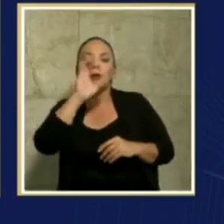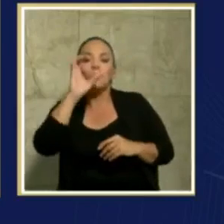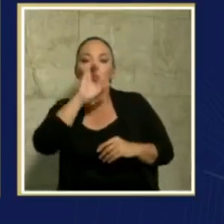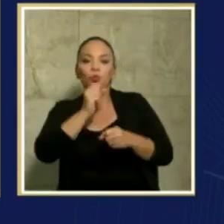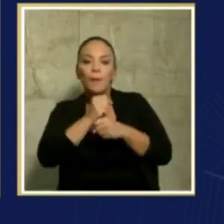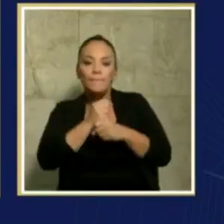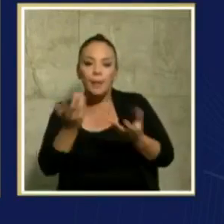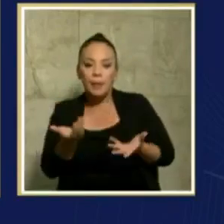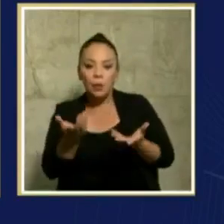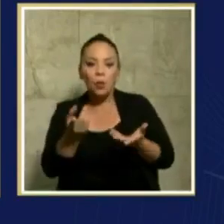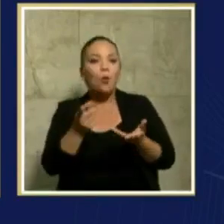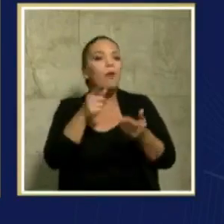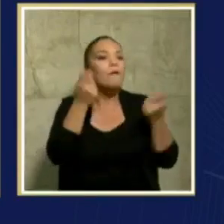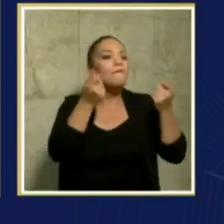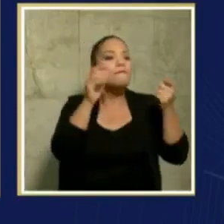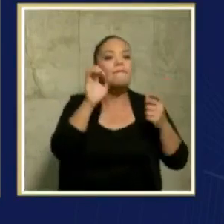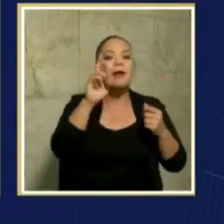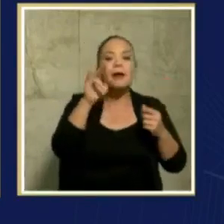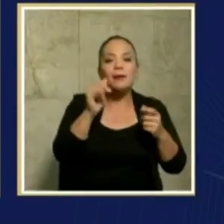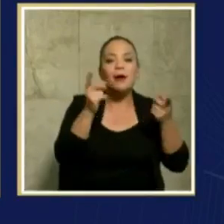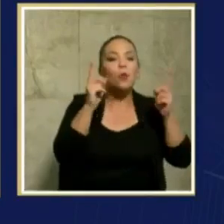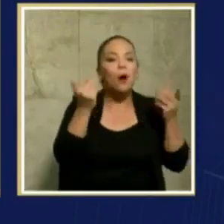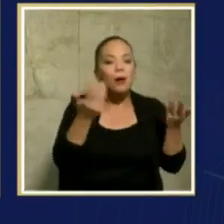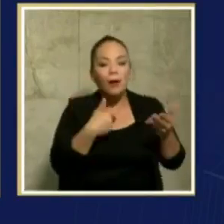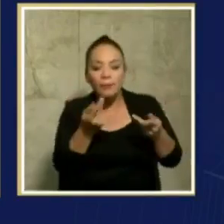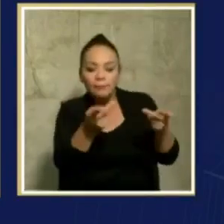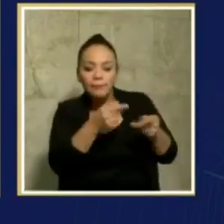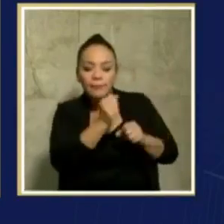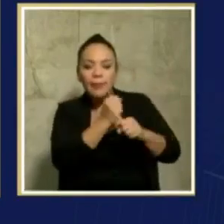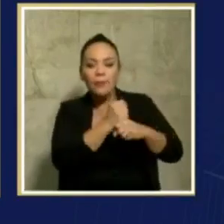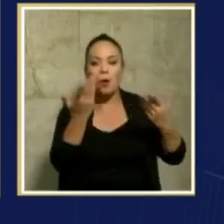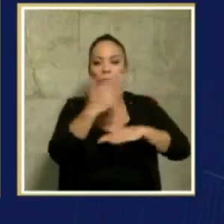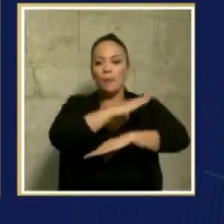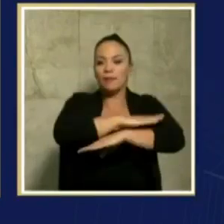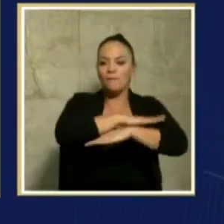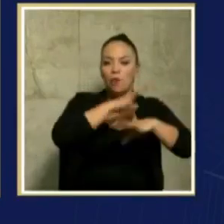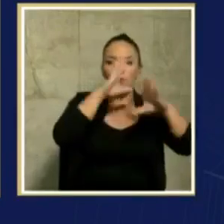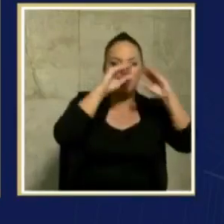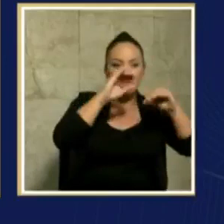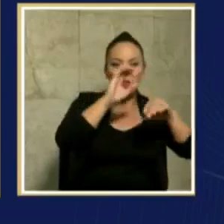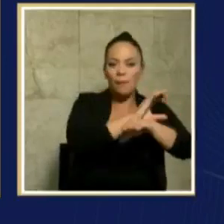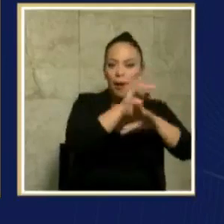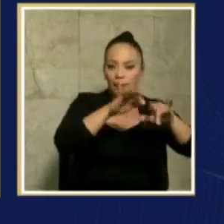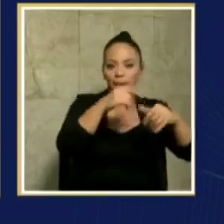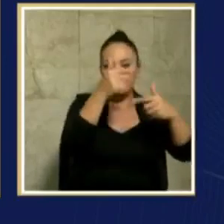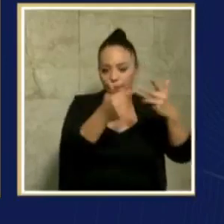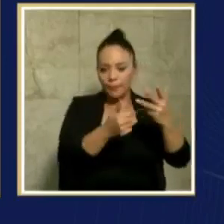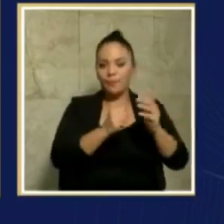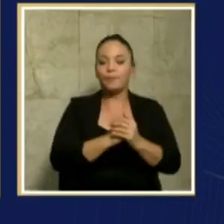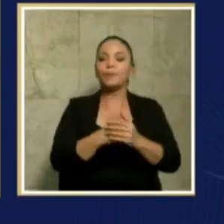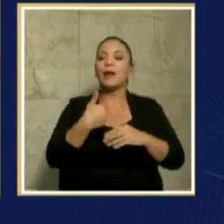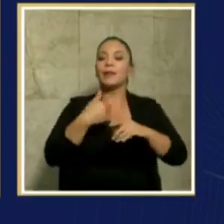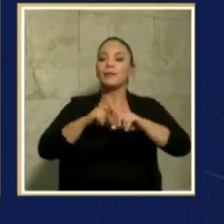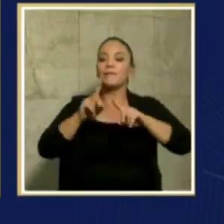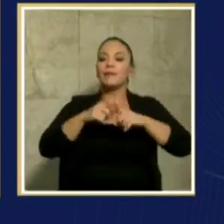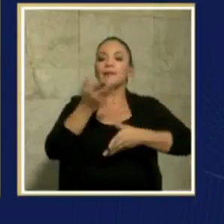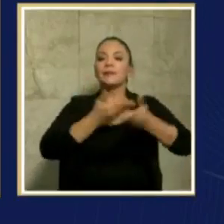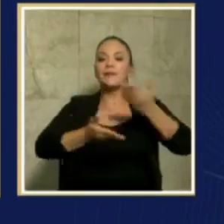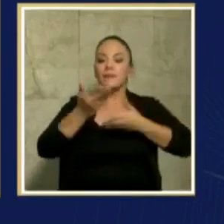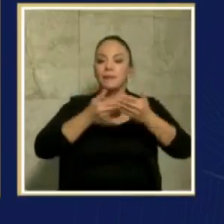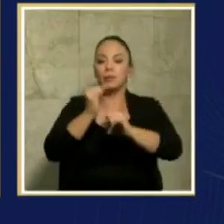¿En qué feria de empleo voy a encontrar vacantes, plataformas informáticas, etcétera? Hay una serie de servicios por parte